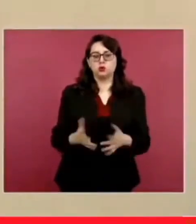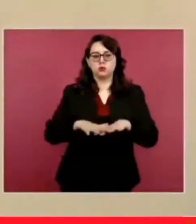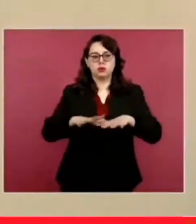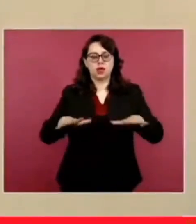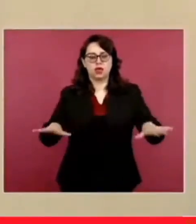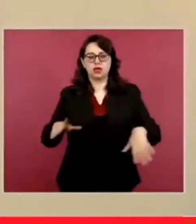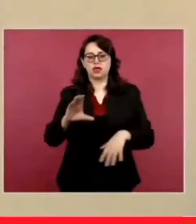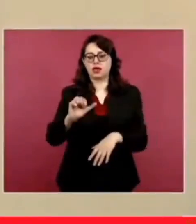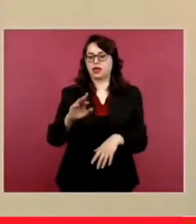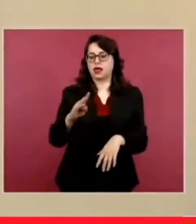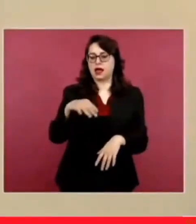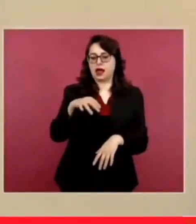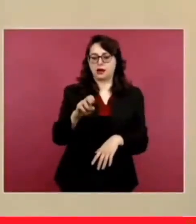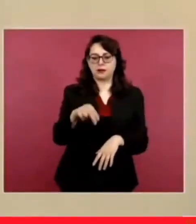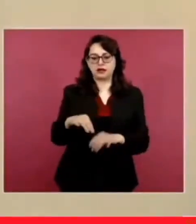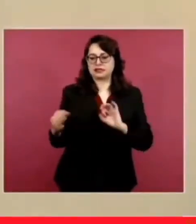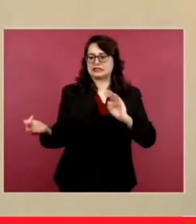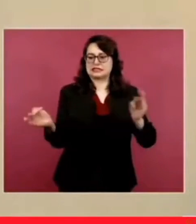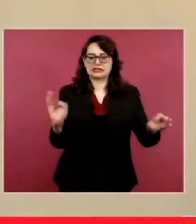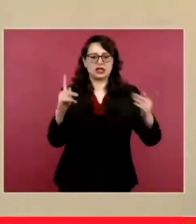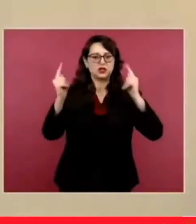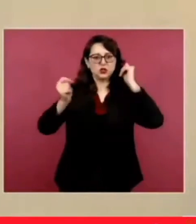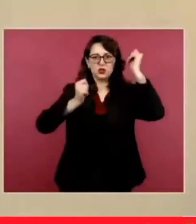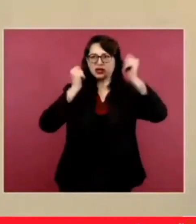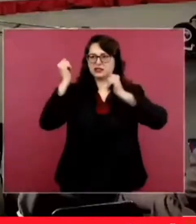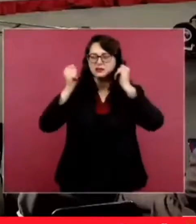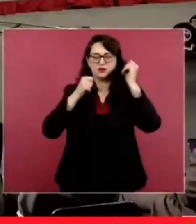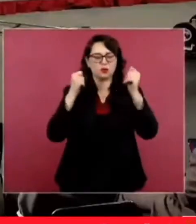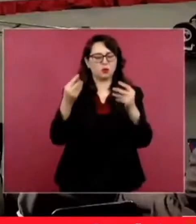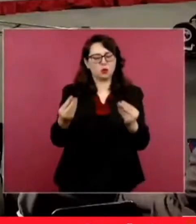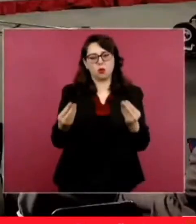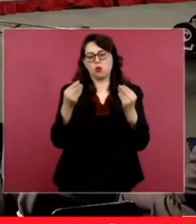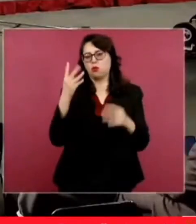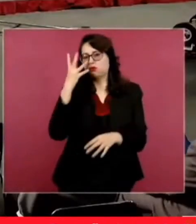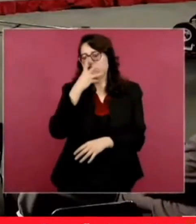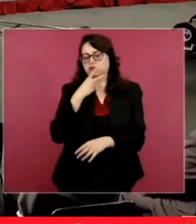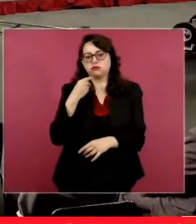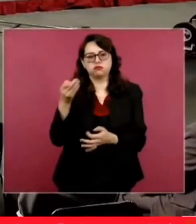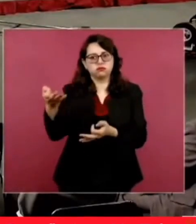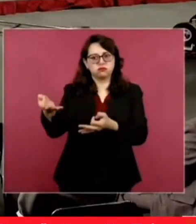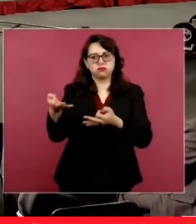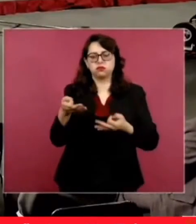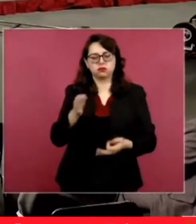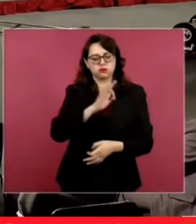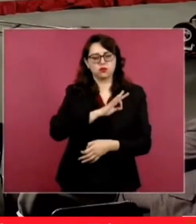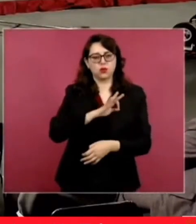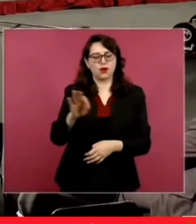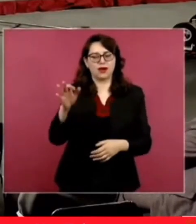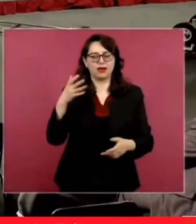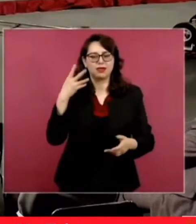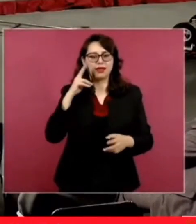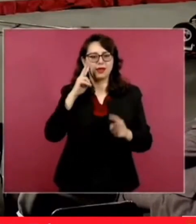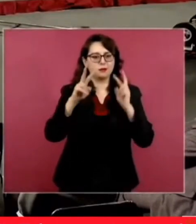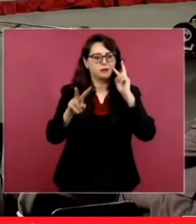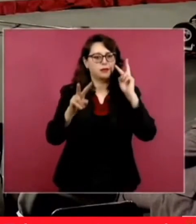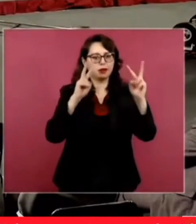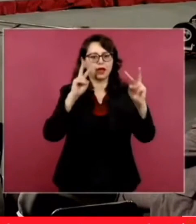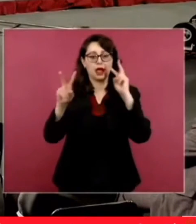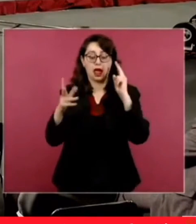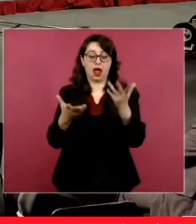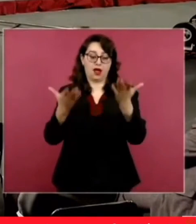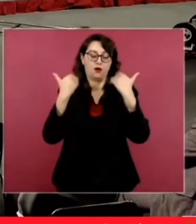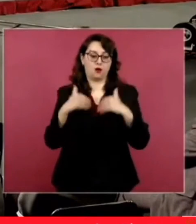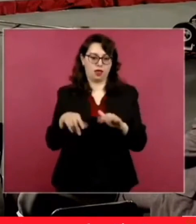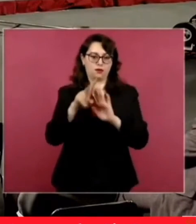del Carmen, entre otros atractivos turísticos. A continuación me va a permitir pasar un pequeño video también del avance en